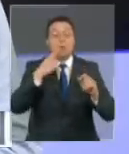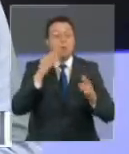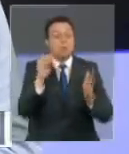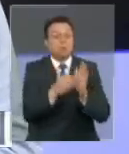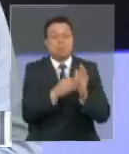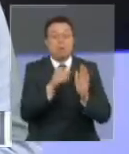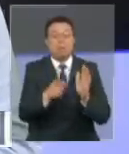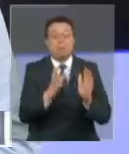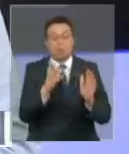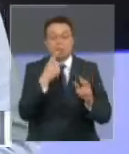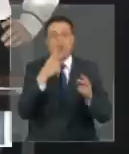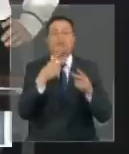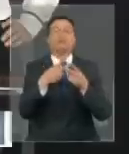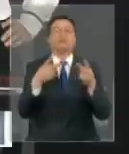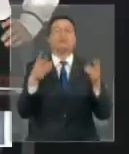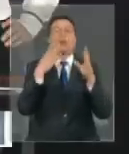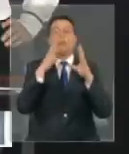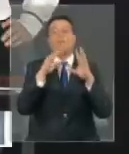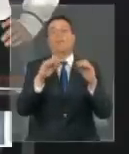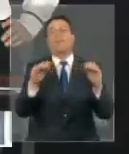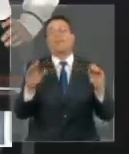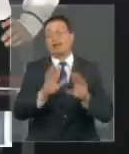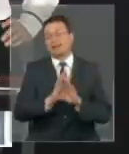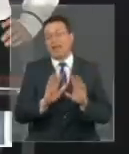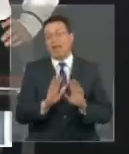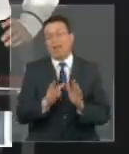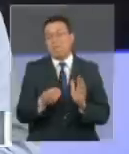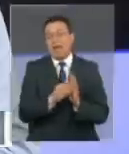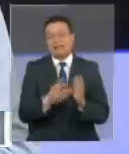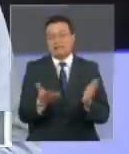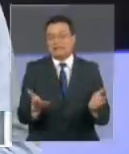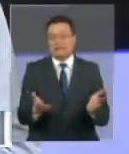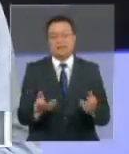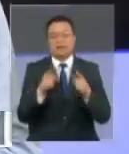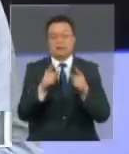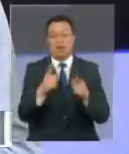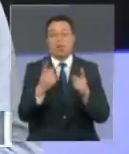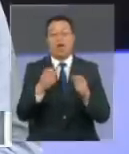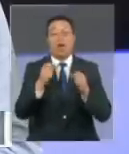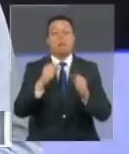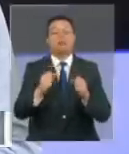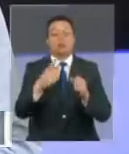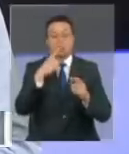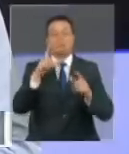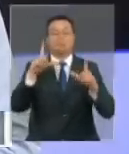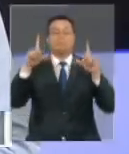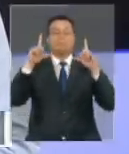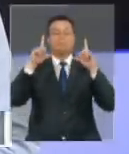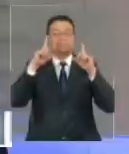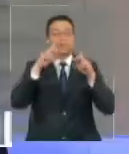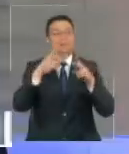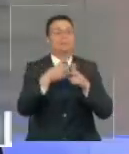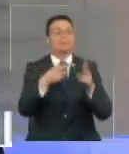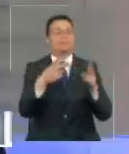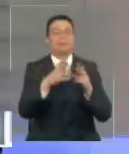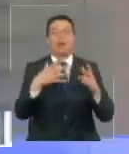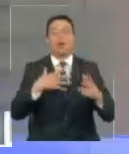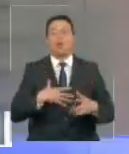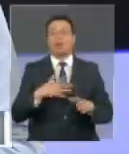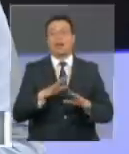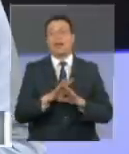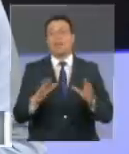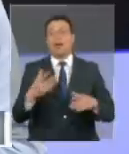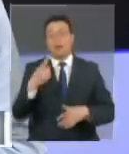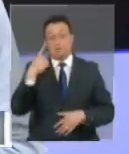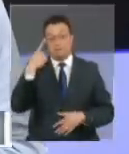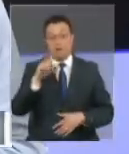lo veo más como una medida populista, yo lo veo más como una posibilidad de salir nuevamente en los medios de comunicación, pero la